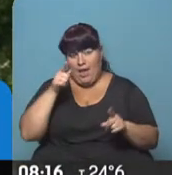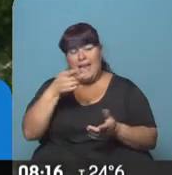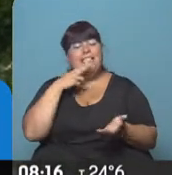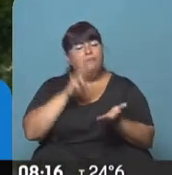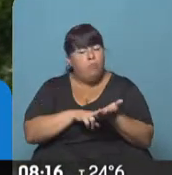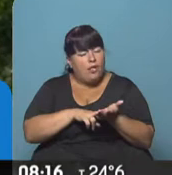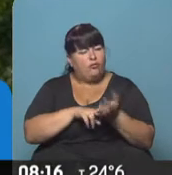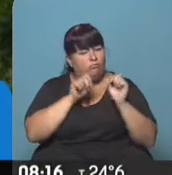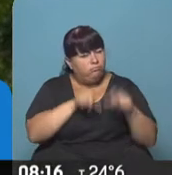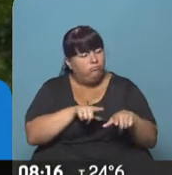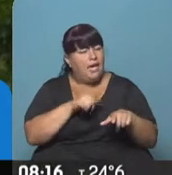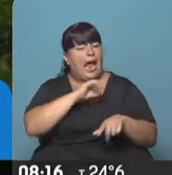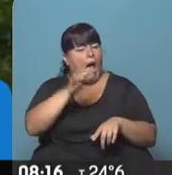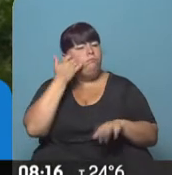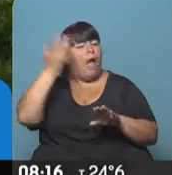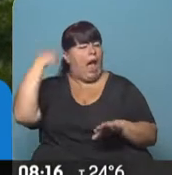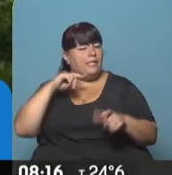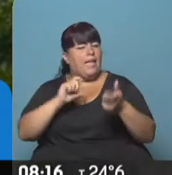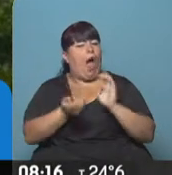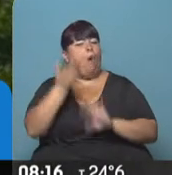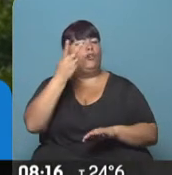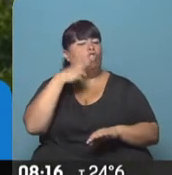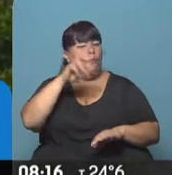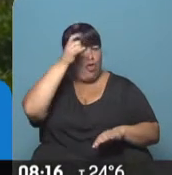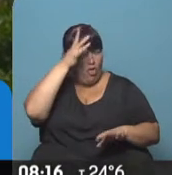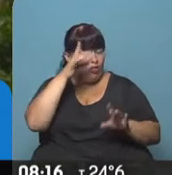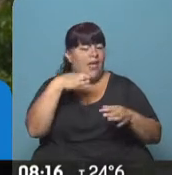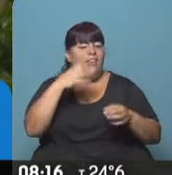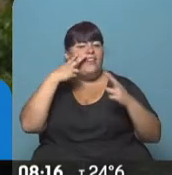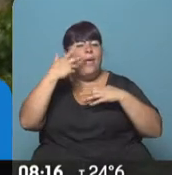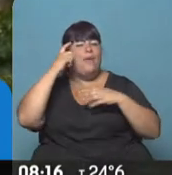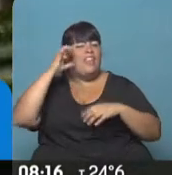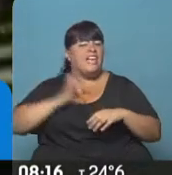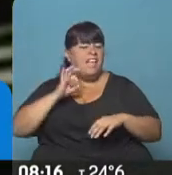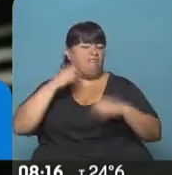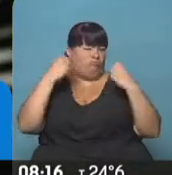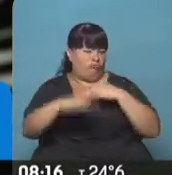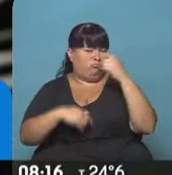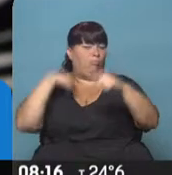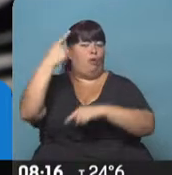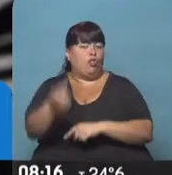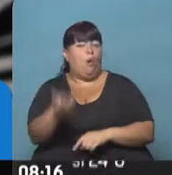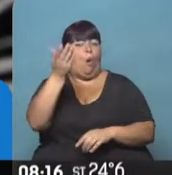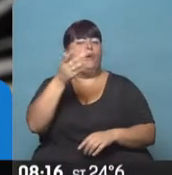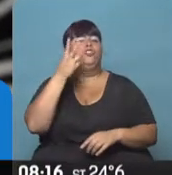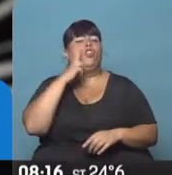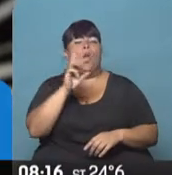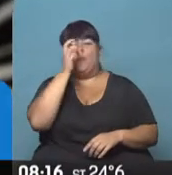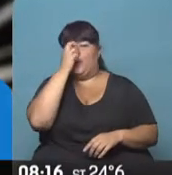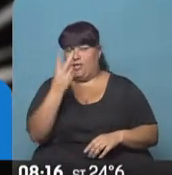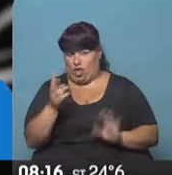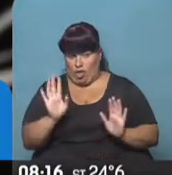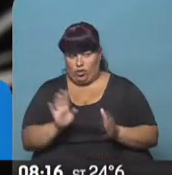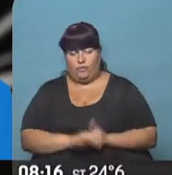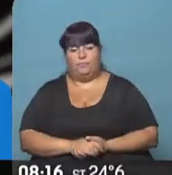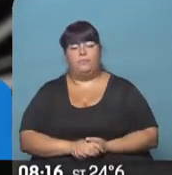gravamen, en particular, ya se había ajustado en el año 2012 y como debe ser revisado cada 10 años, la próxima suba será en el